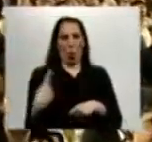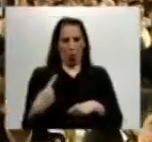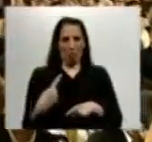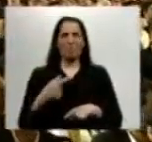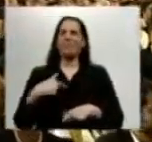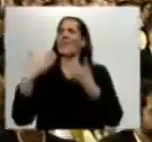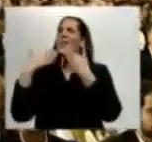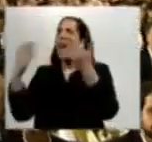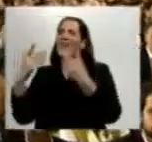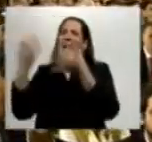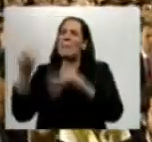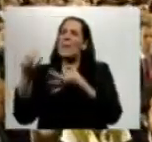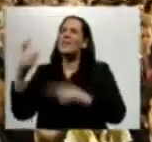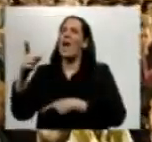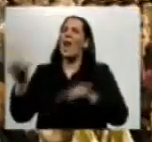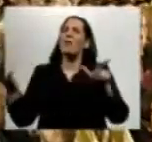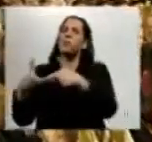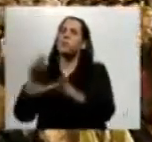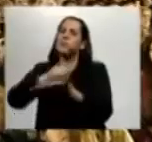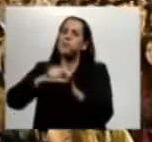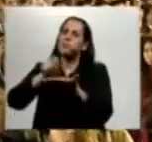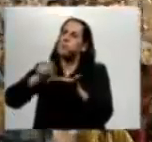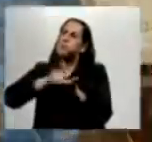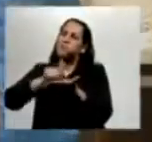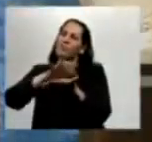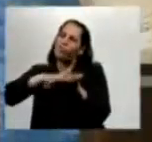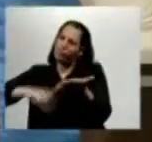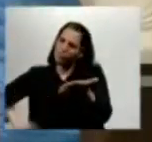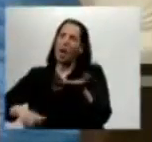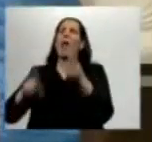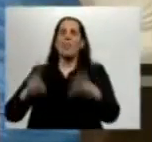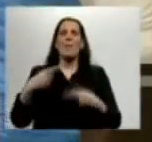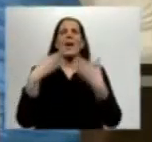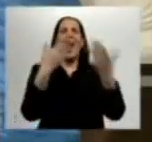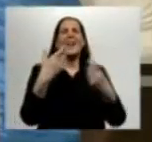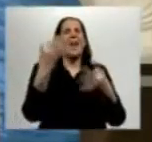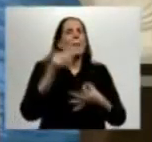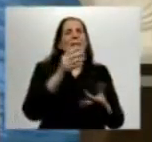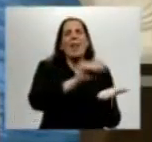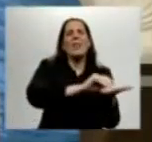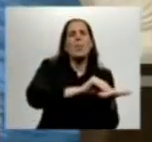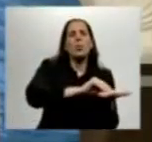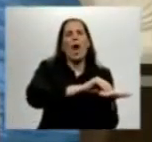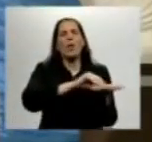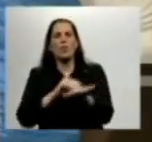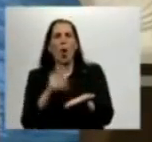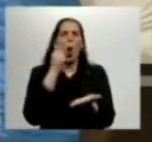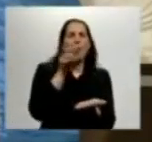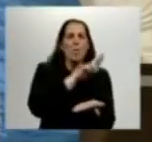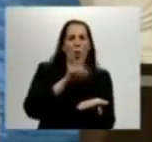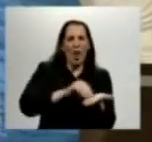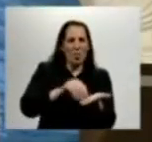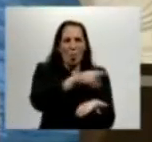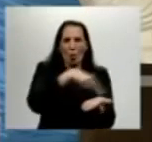la comisión redactora, quiero agradecer especialmente a todos los diputados y diputadas